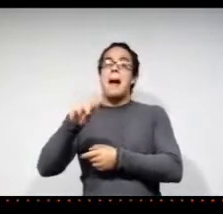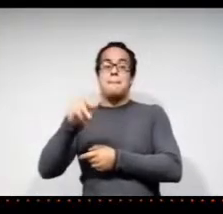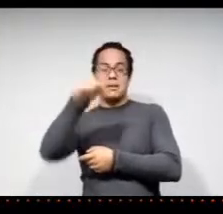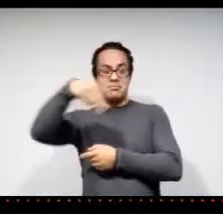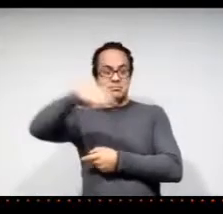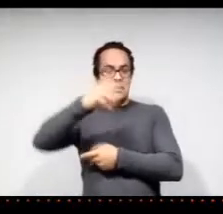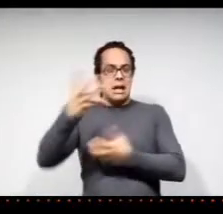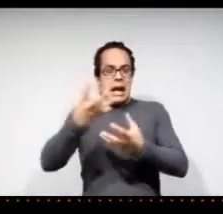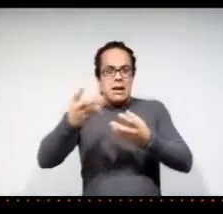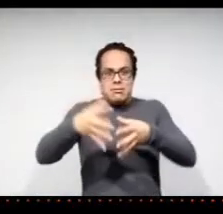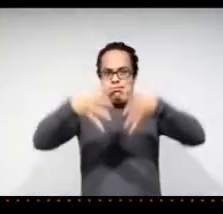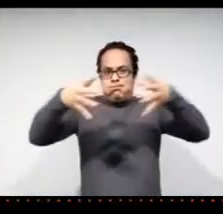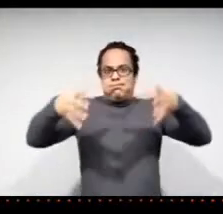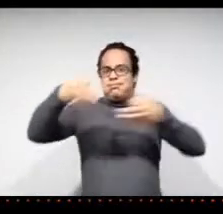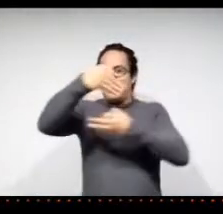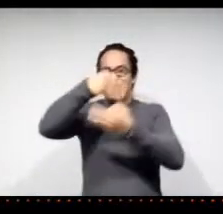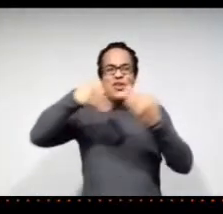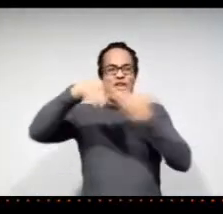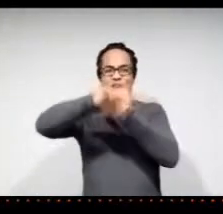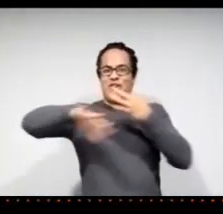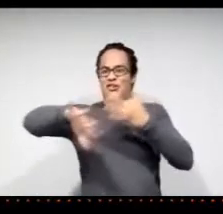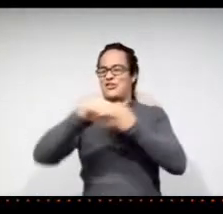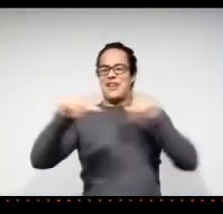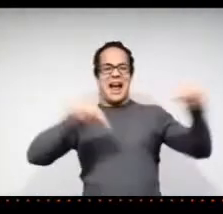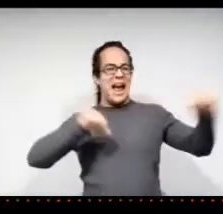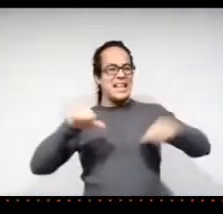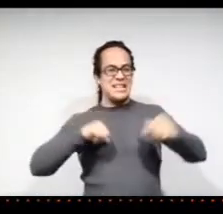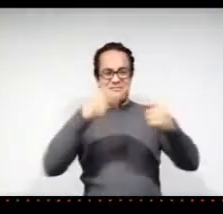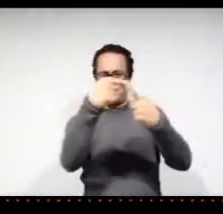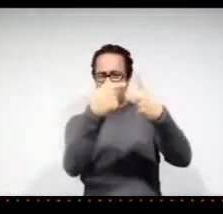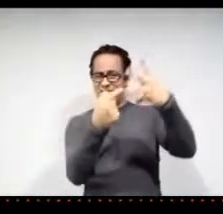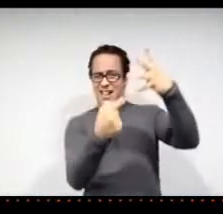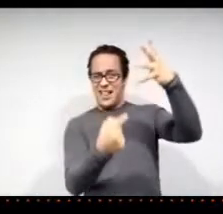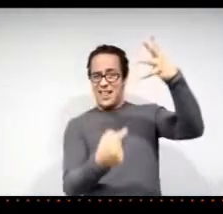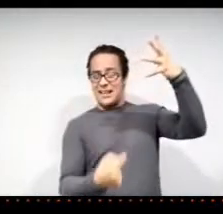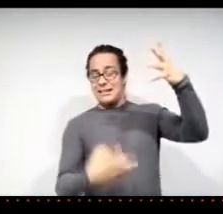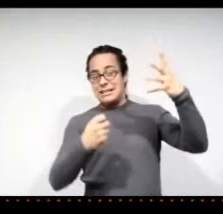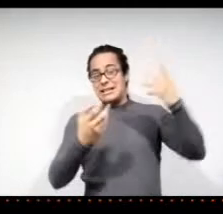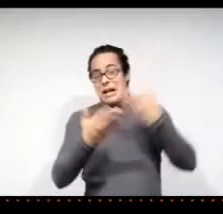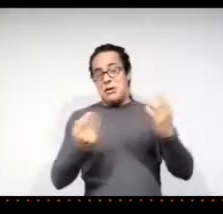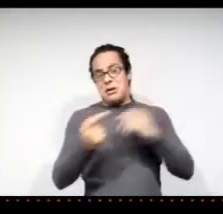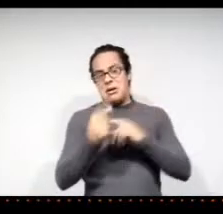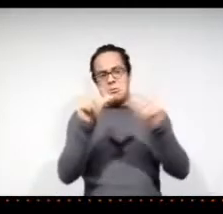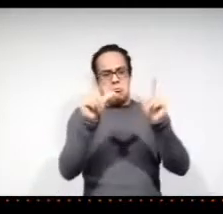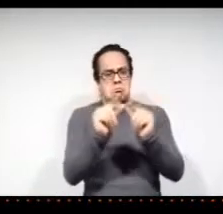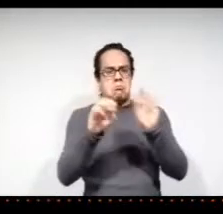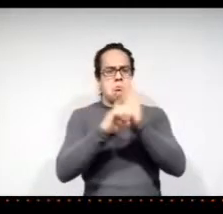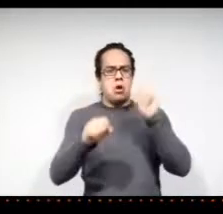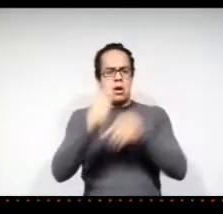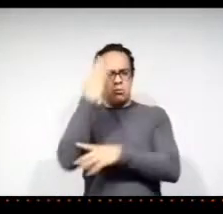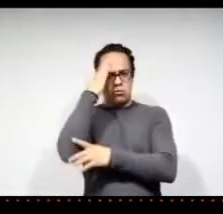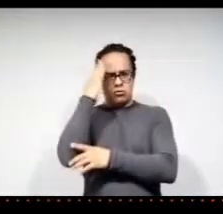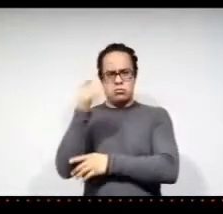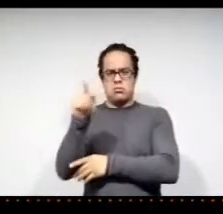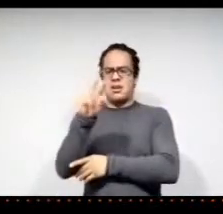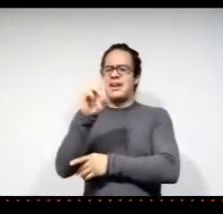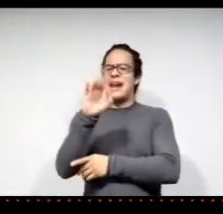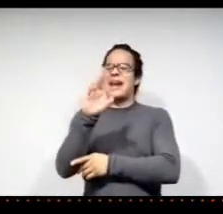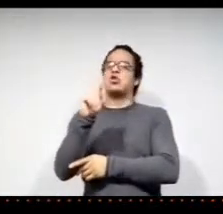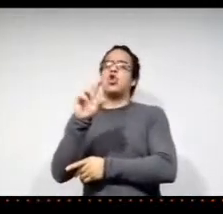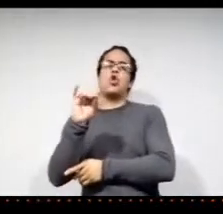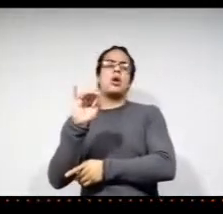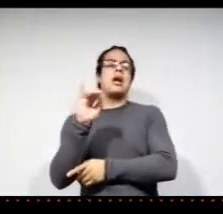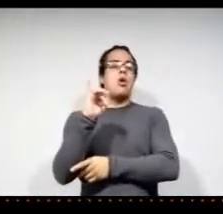UNAM. Y para finalizar, el señor rector en el mes de junio cumplió una de